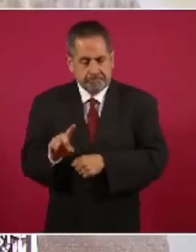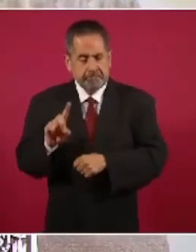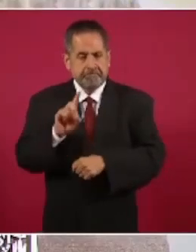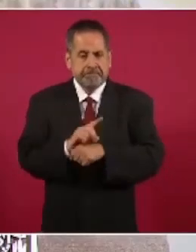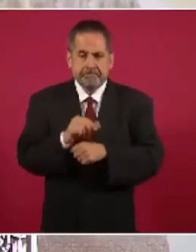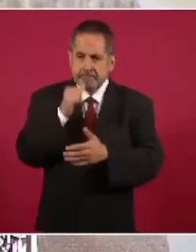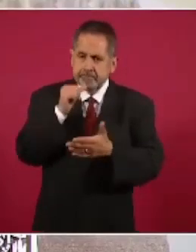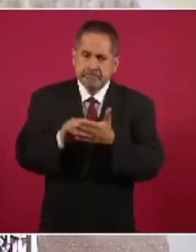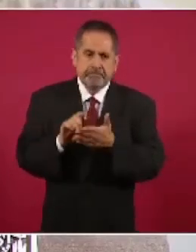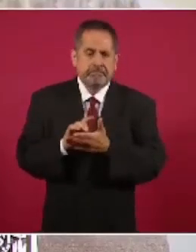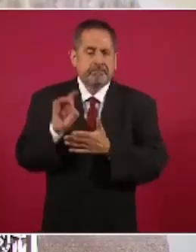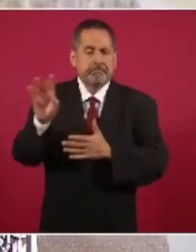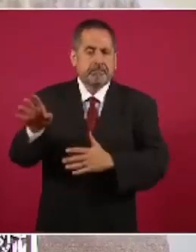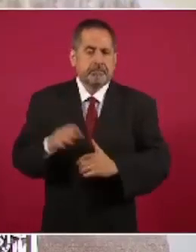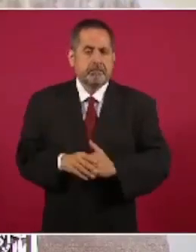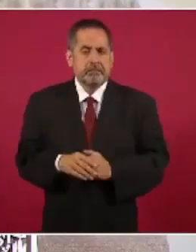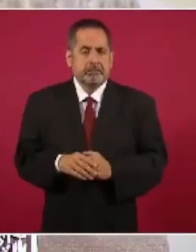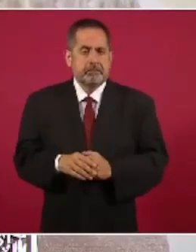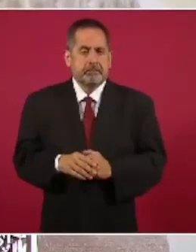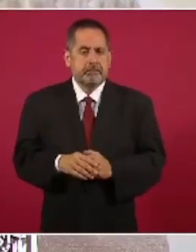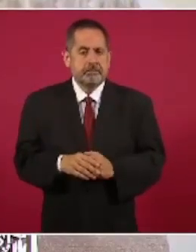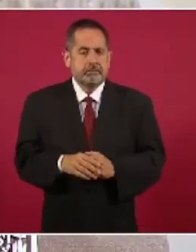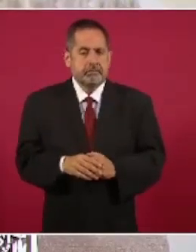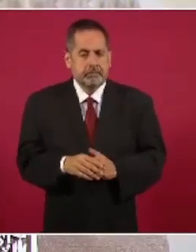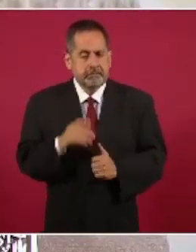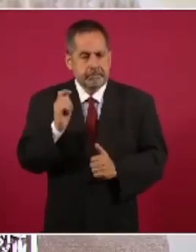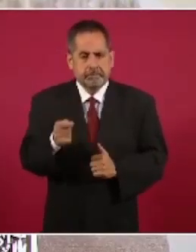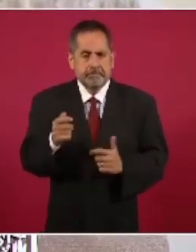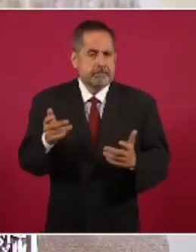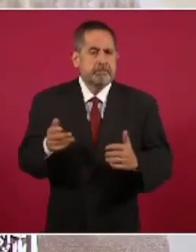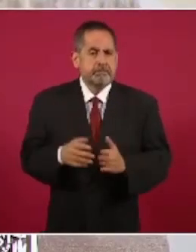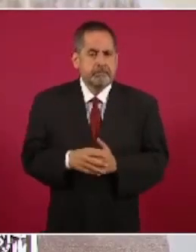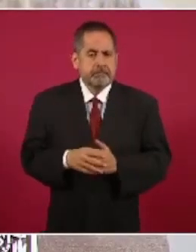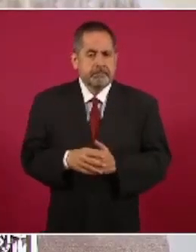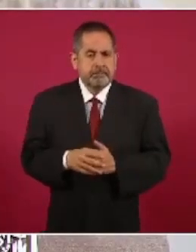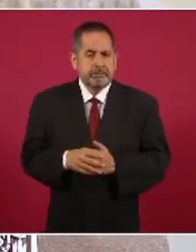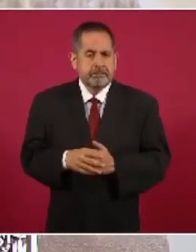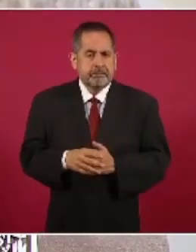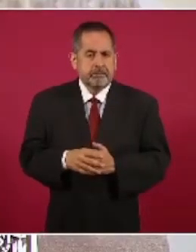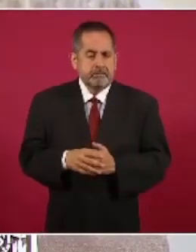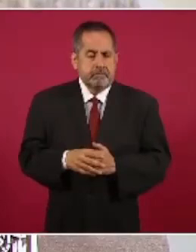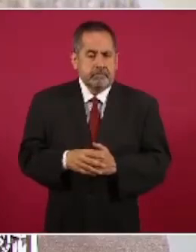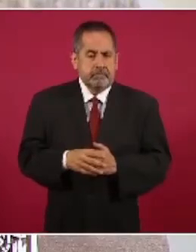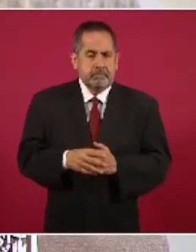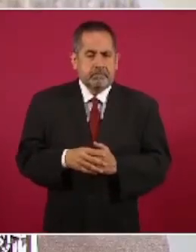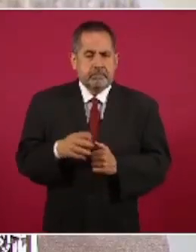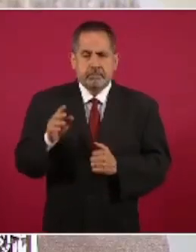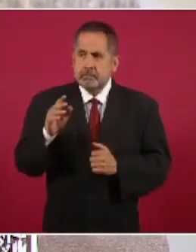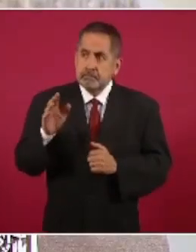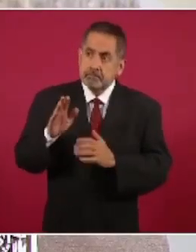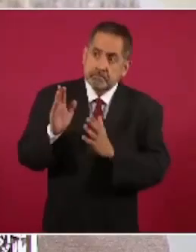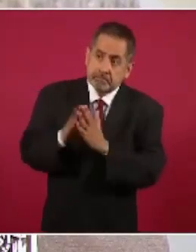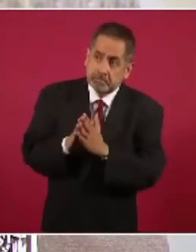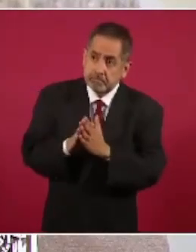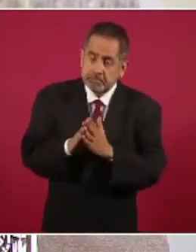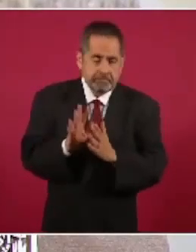y es muy probable que haya sido de las primeras